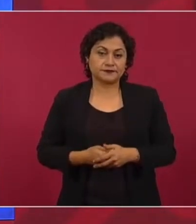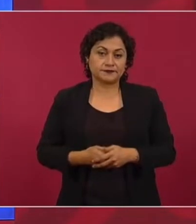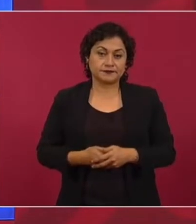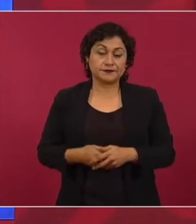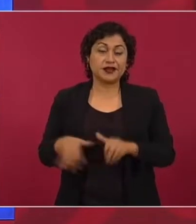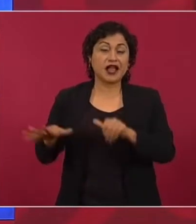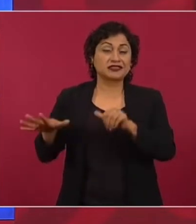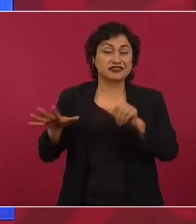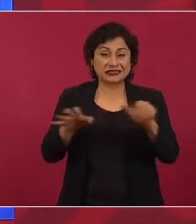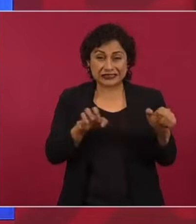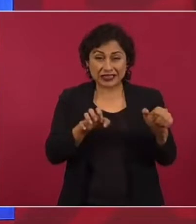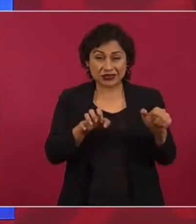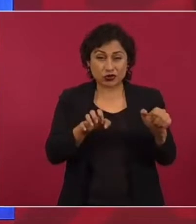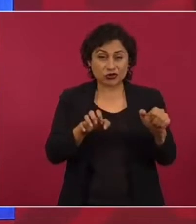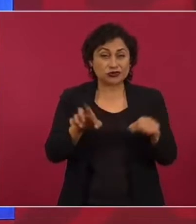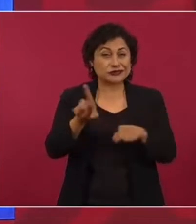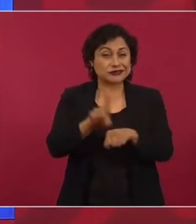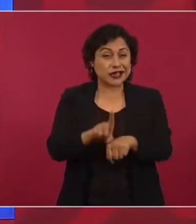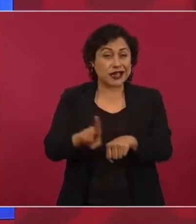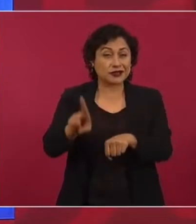Vuelos diarios.